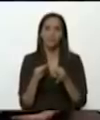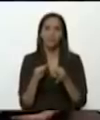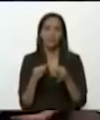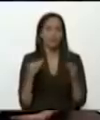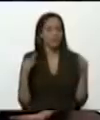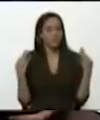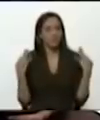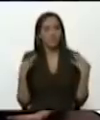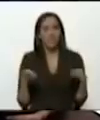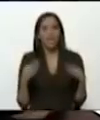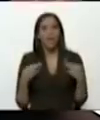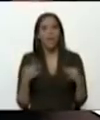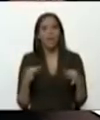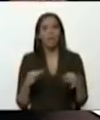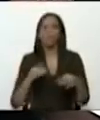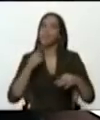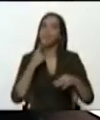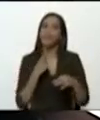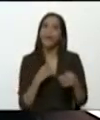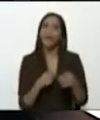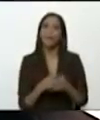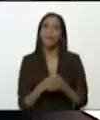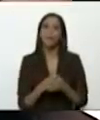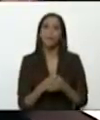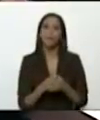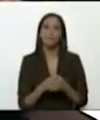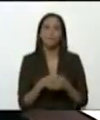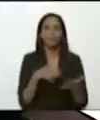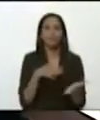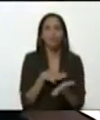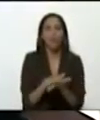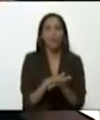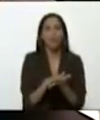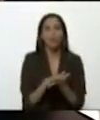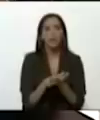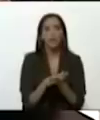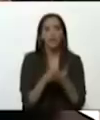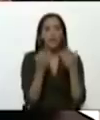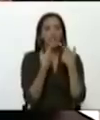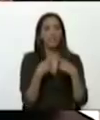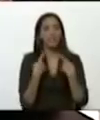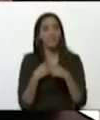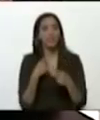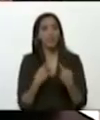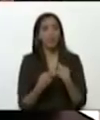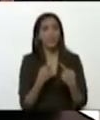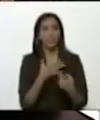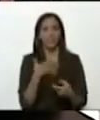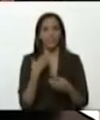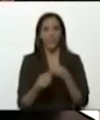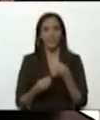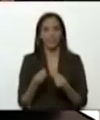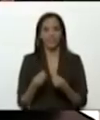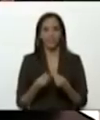simple, digamos, detallado también sobre las diversas cosas que se querían hacer.